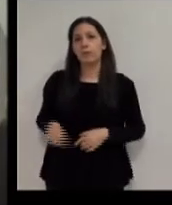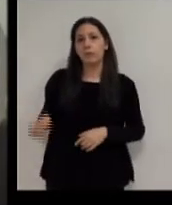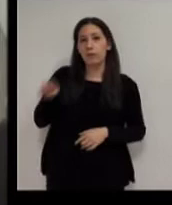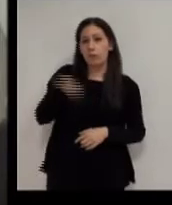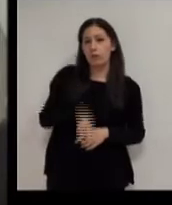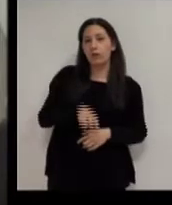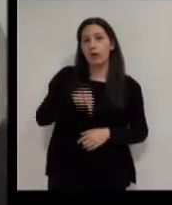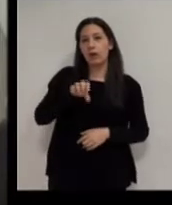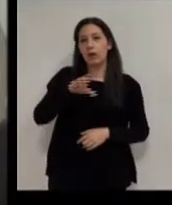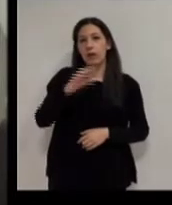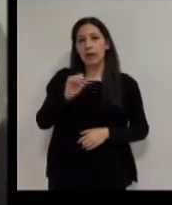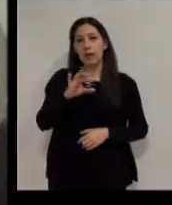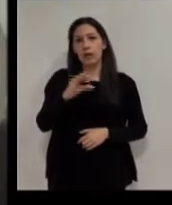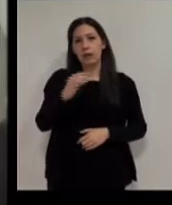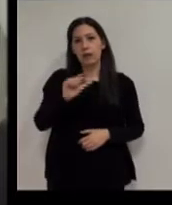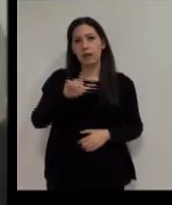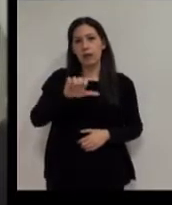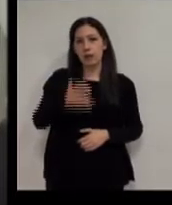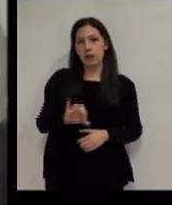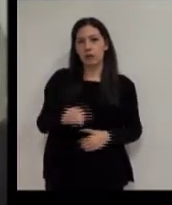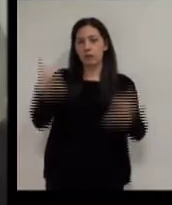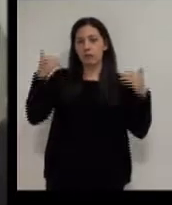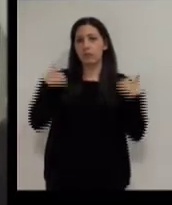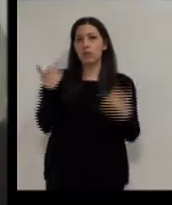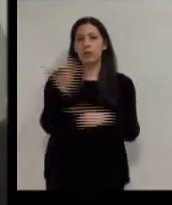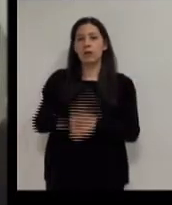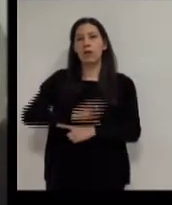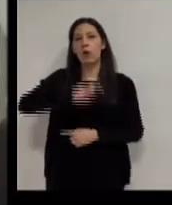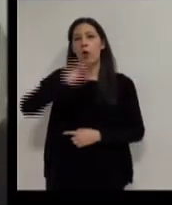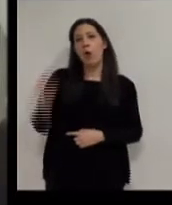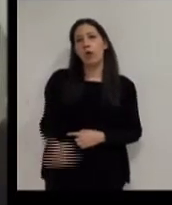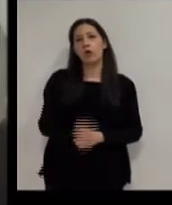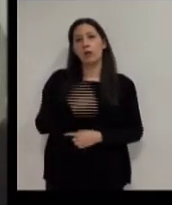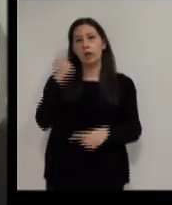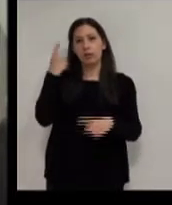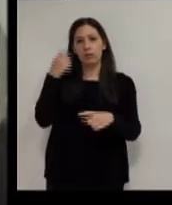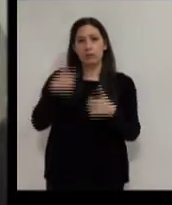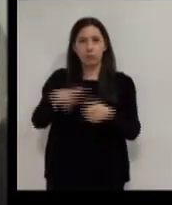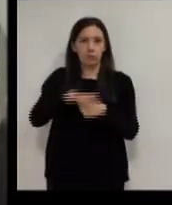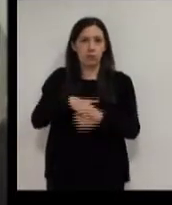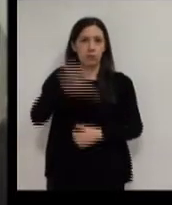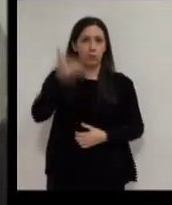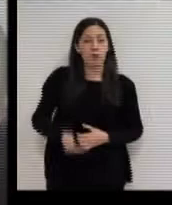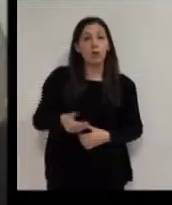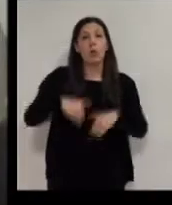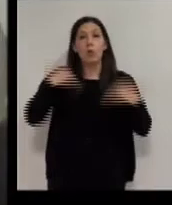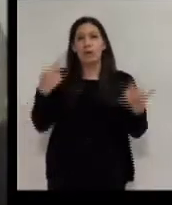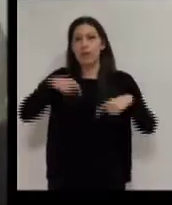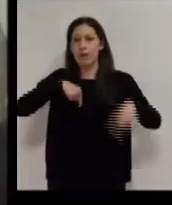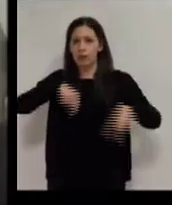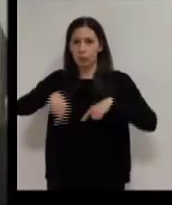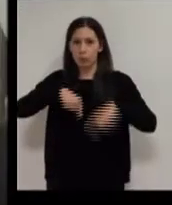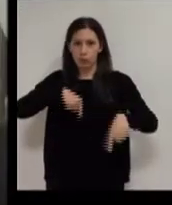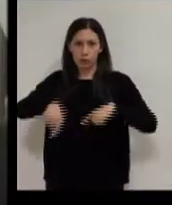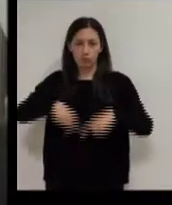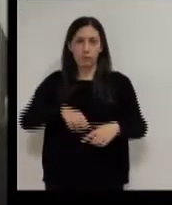José Antonio Cascales, que va a representar otro eslabón muy importante de la cadena, como es el transporte.